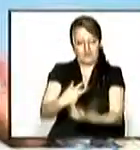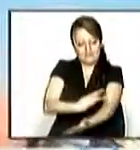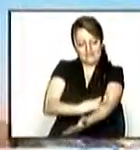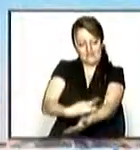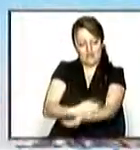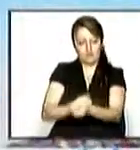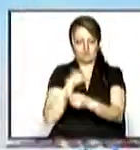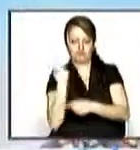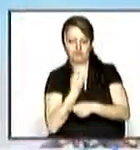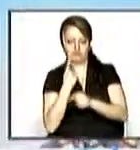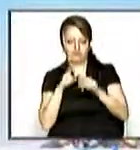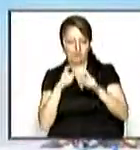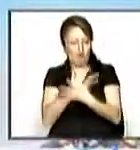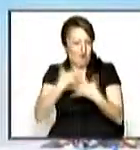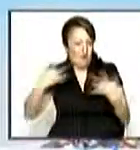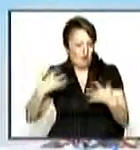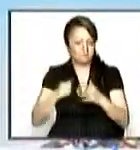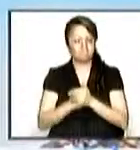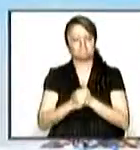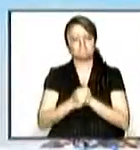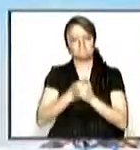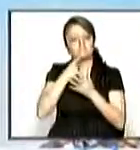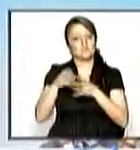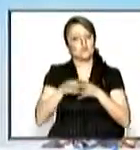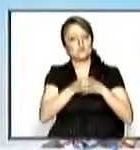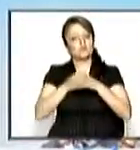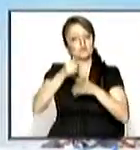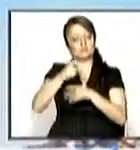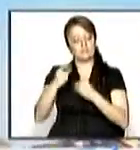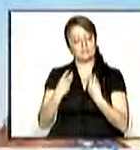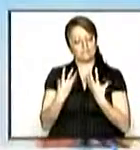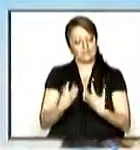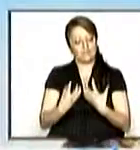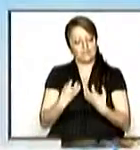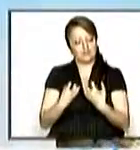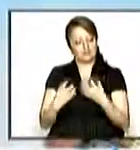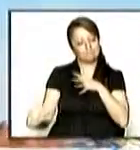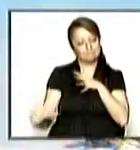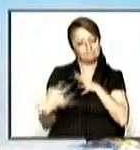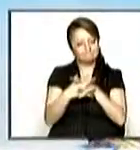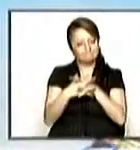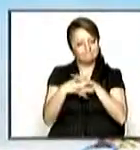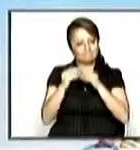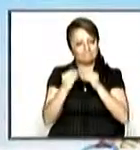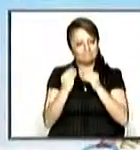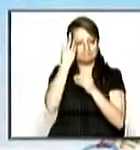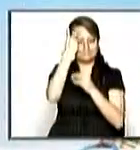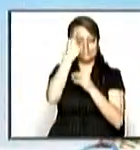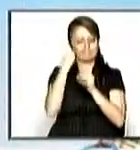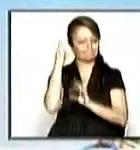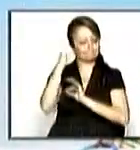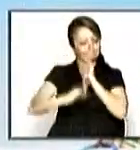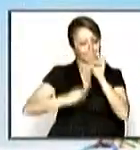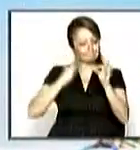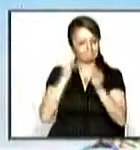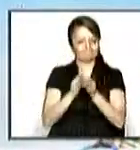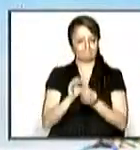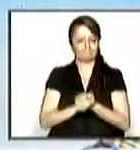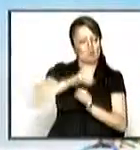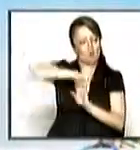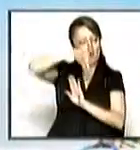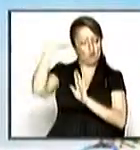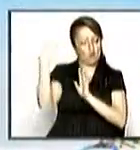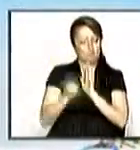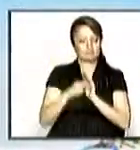fin. Somos un grupo de personas que queremos integrar y hacer una evaluación completa del paciente. Cuando ustedes van,